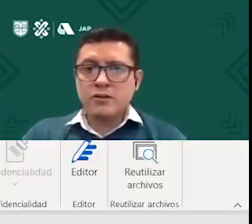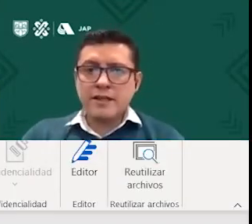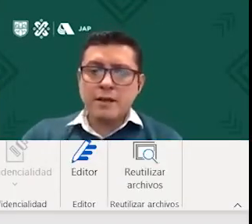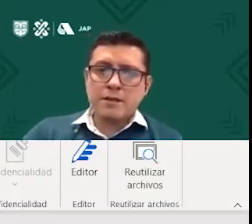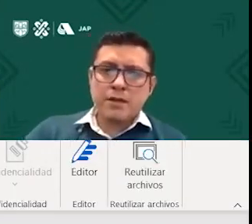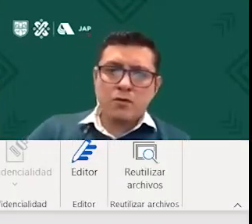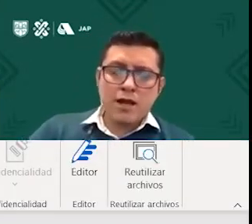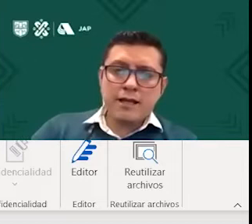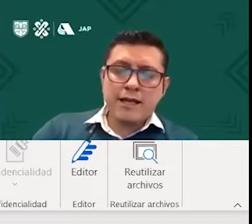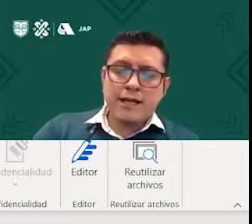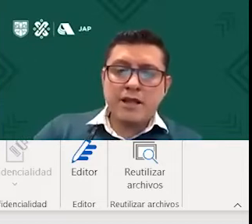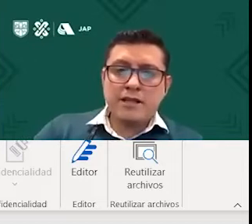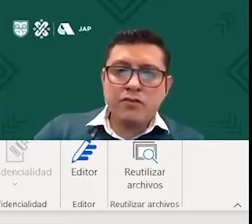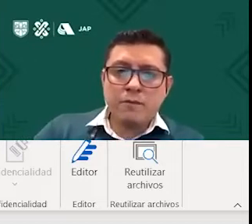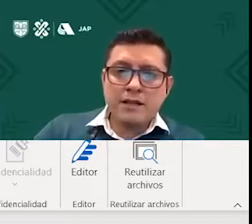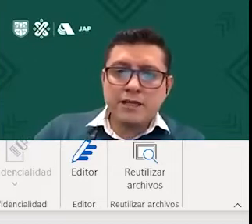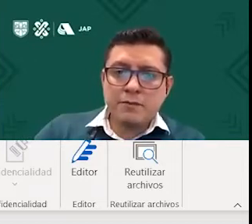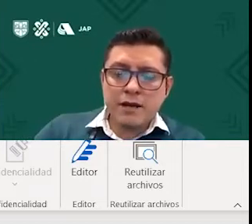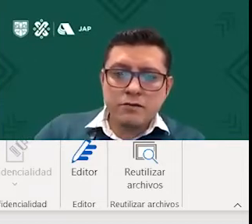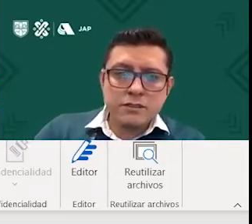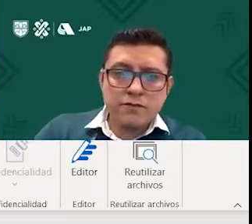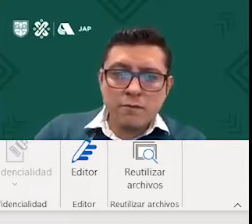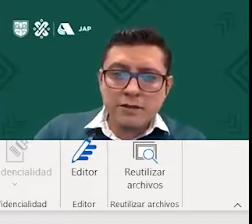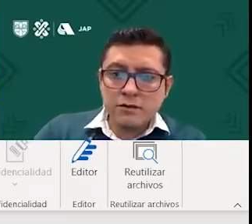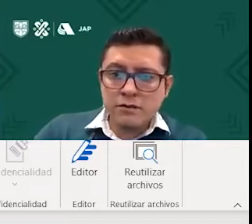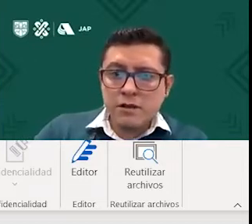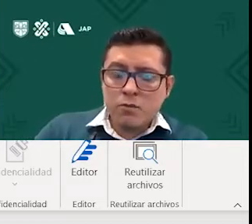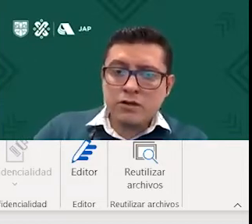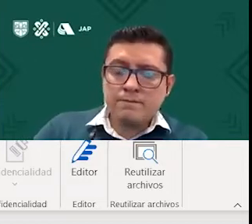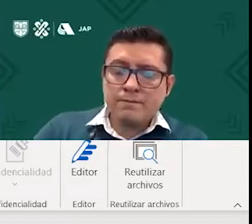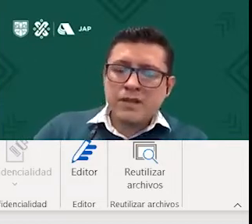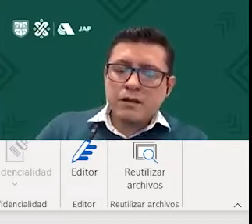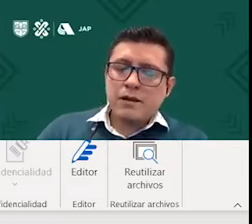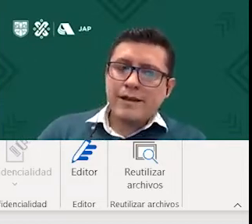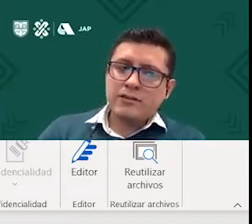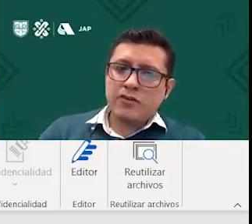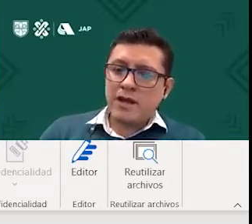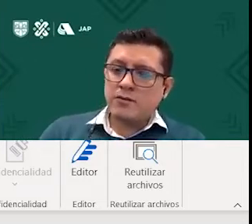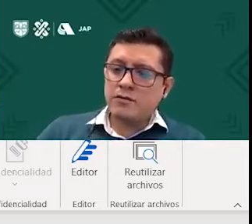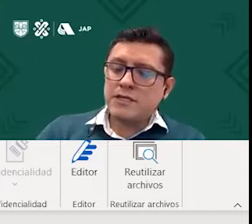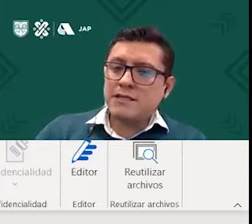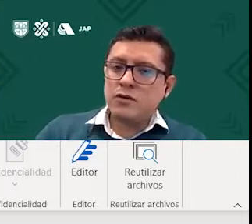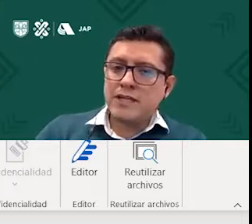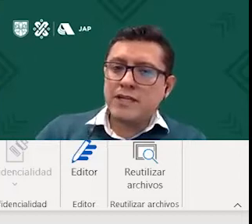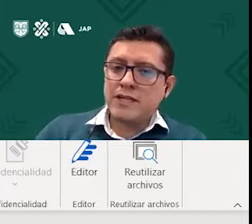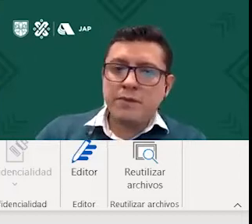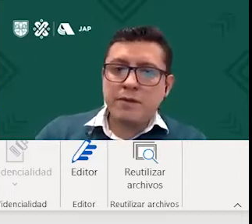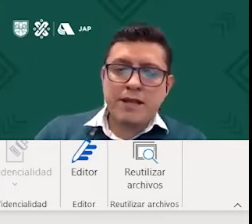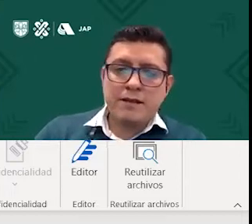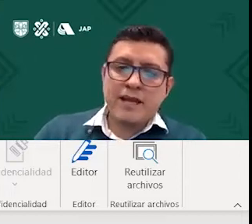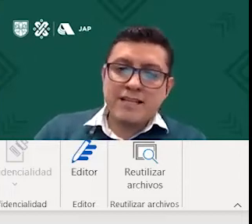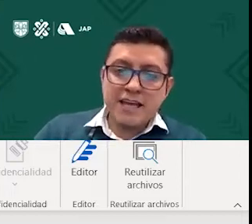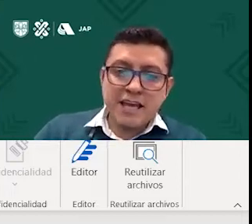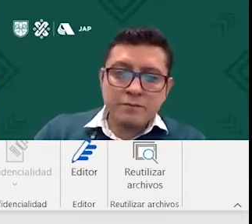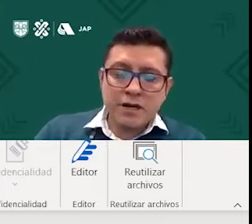como les comentaba también igual en la plataforma les va a despegar los formatos bueno estos formatos son este